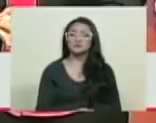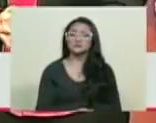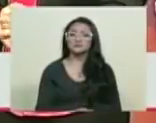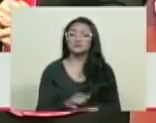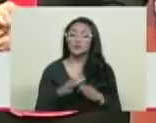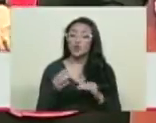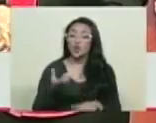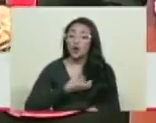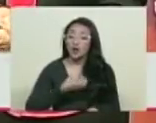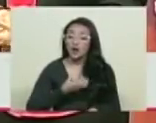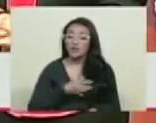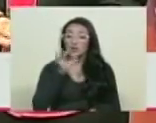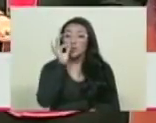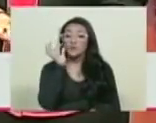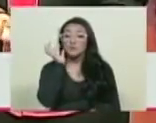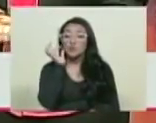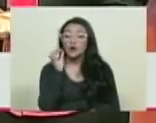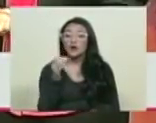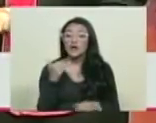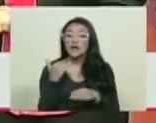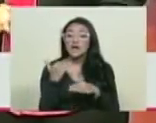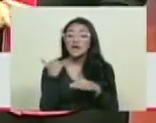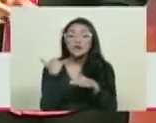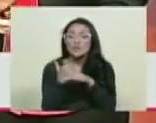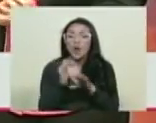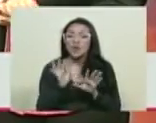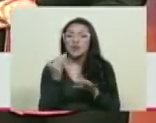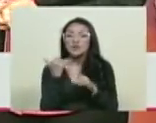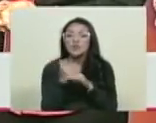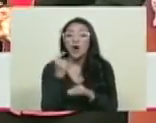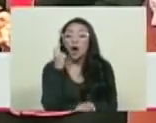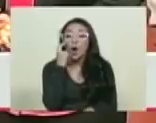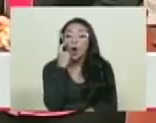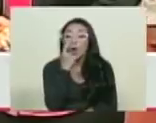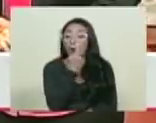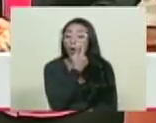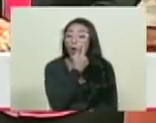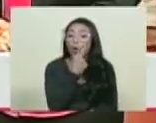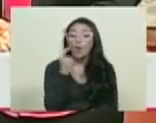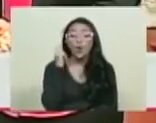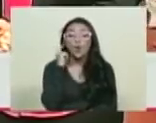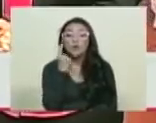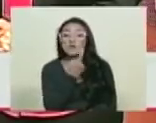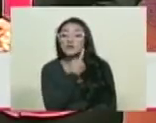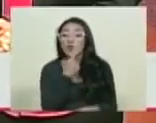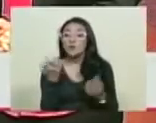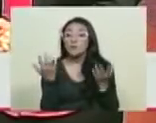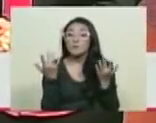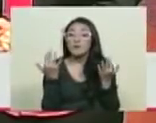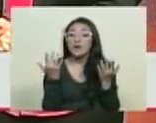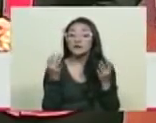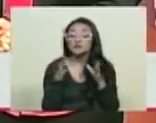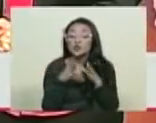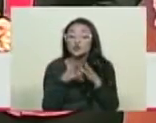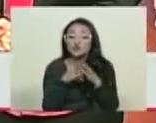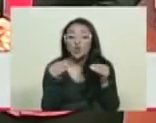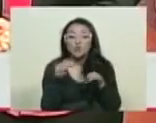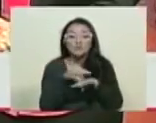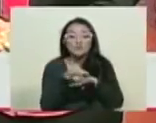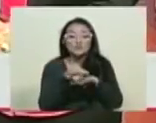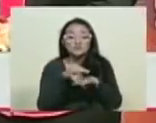alcaldes y la alcaldesa son los ojos de uno los oídos y los brazos ejecutores en todos los municipios del